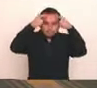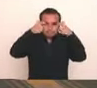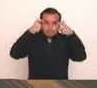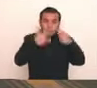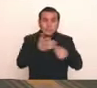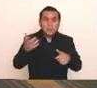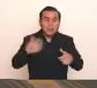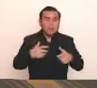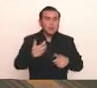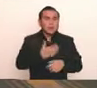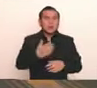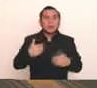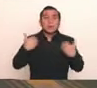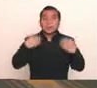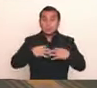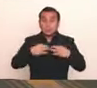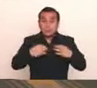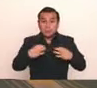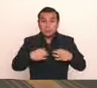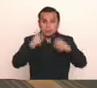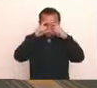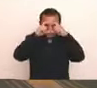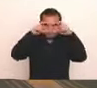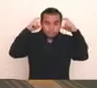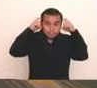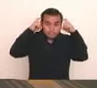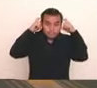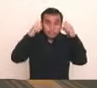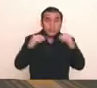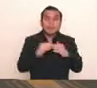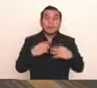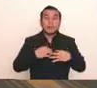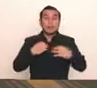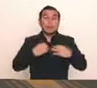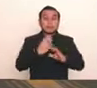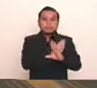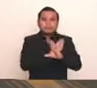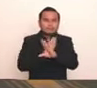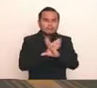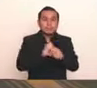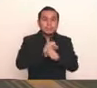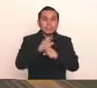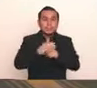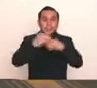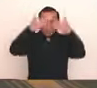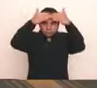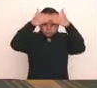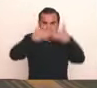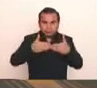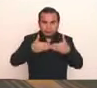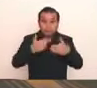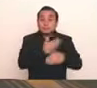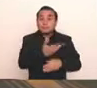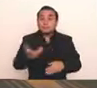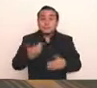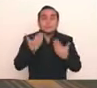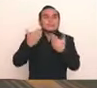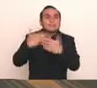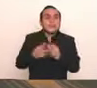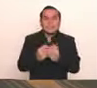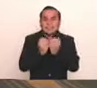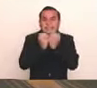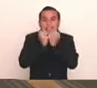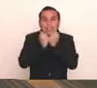caracas descartables mascarillas gafas de policarbonato trajes de protección completos caretas protectores de acrílico hemos garantizado